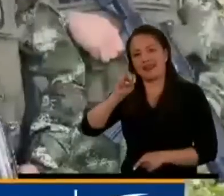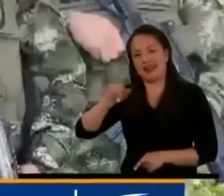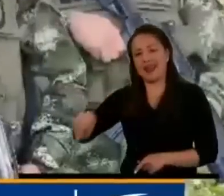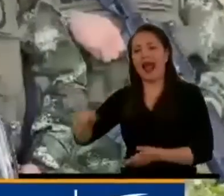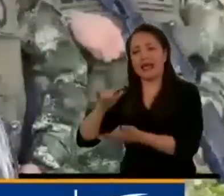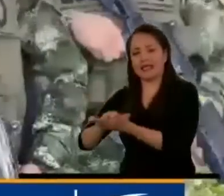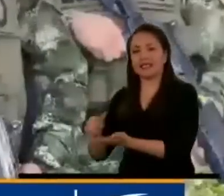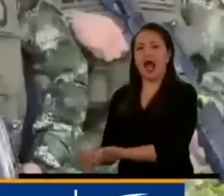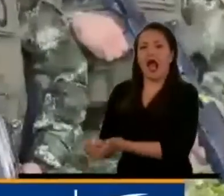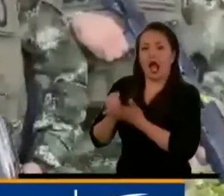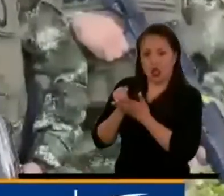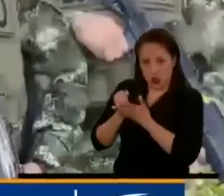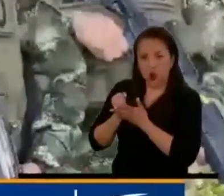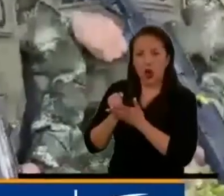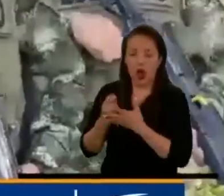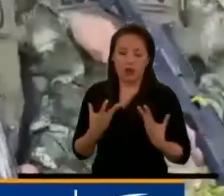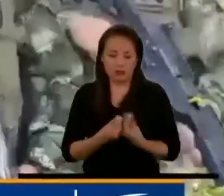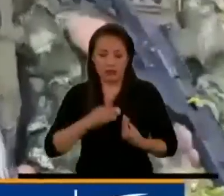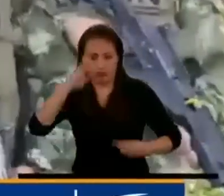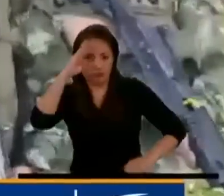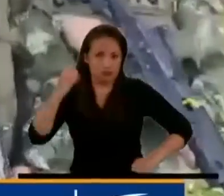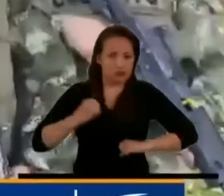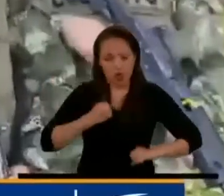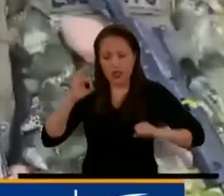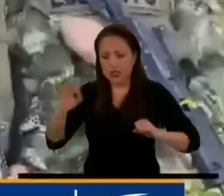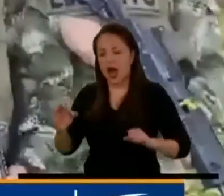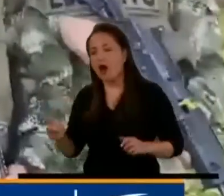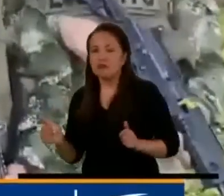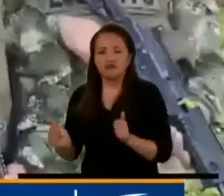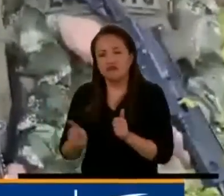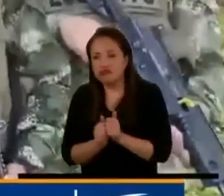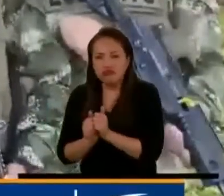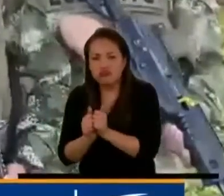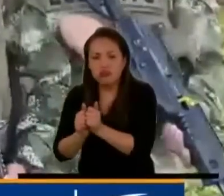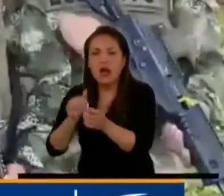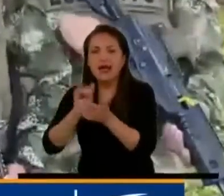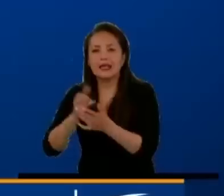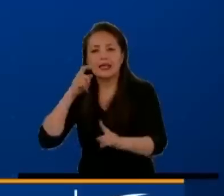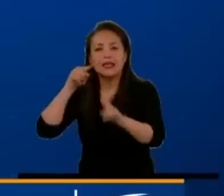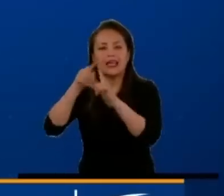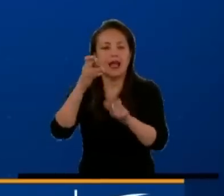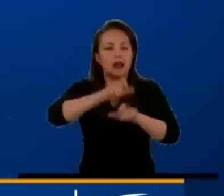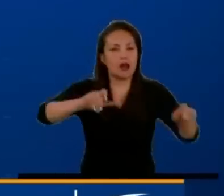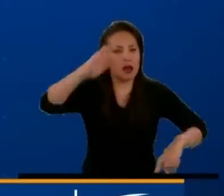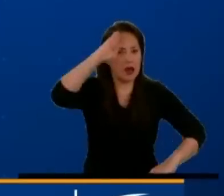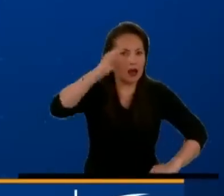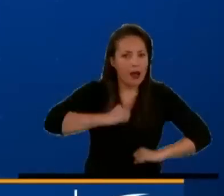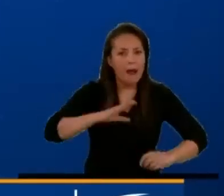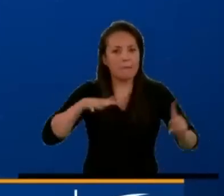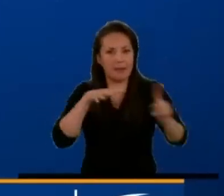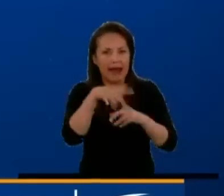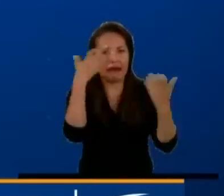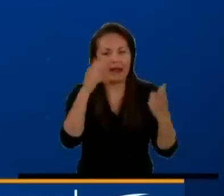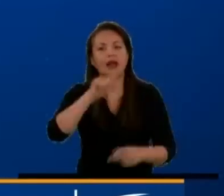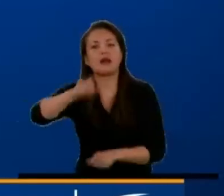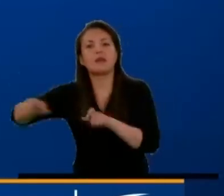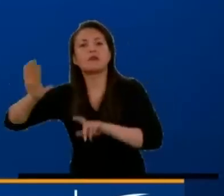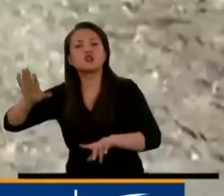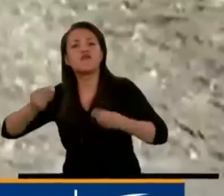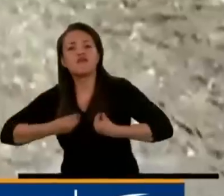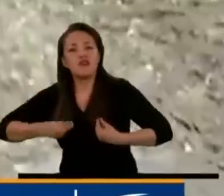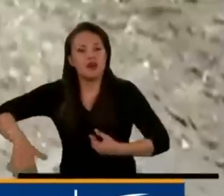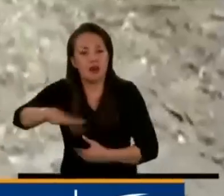todos sus soldados que tenían como finalidad atentar contra la fuerza pública y la población civil pero no era cualquier campo minado